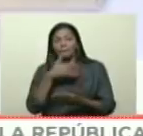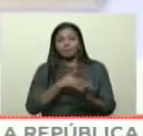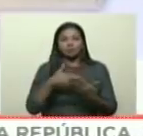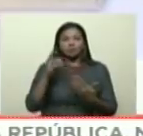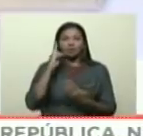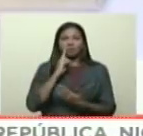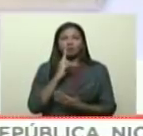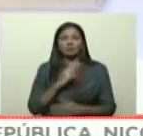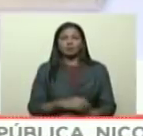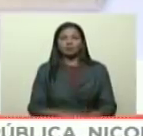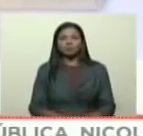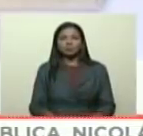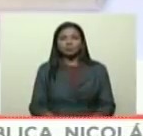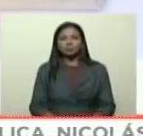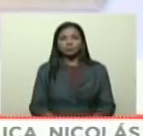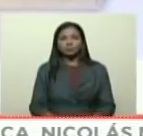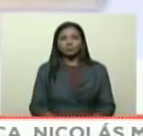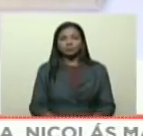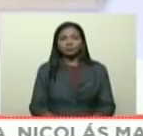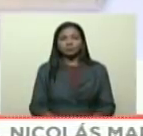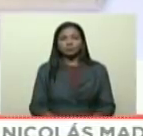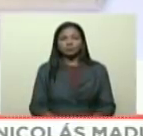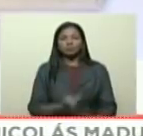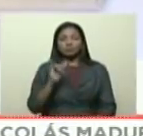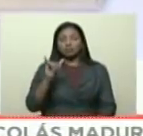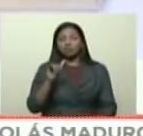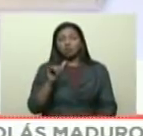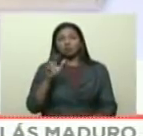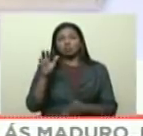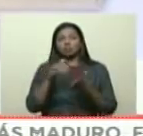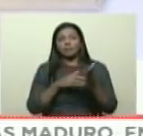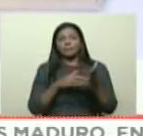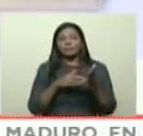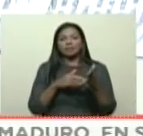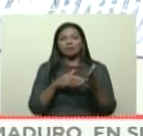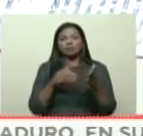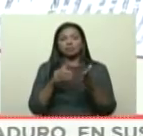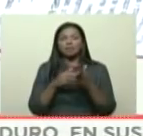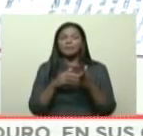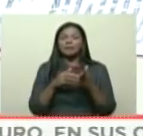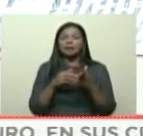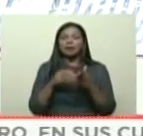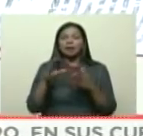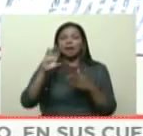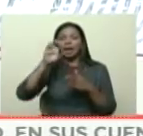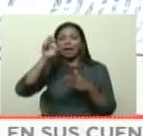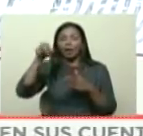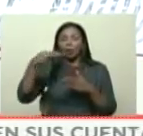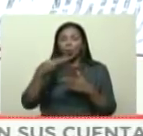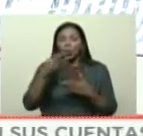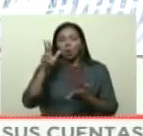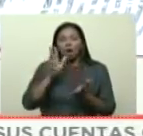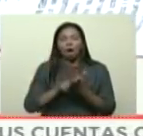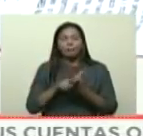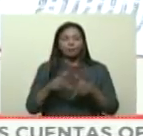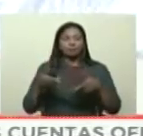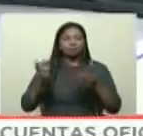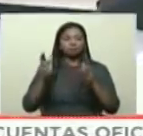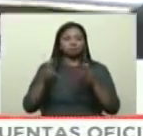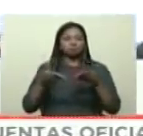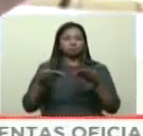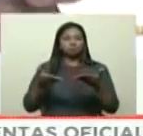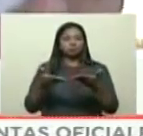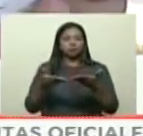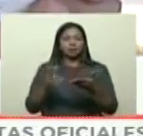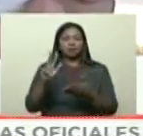bolívares y 80.000 euros a través del Fondo Nacional Fonden, aprobado estos recursos